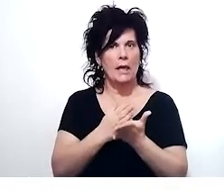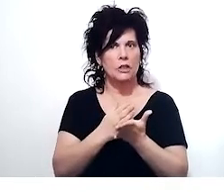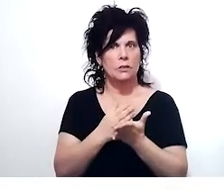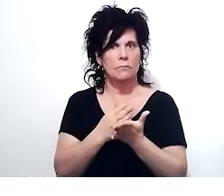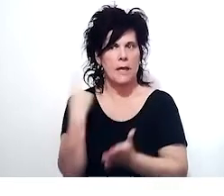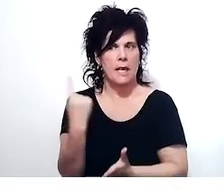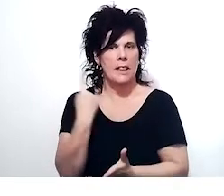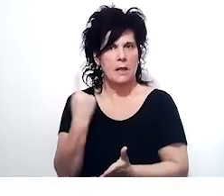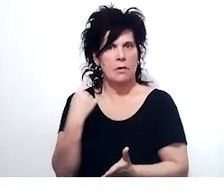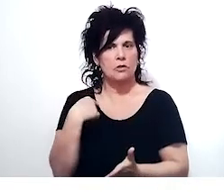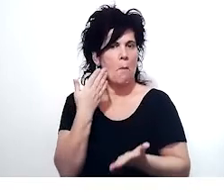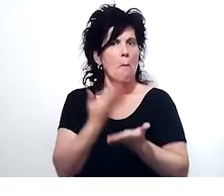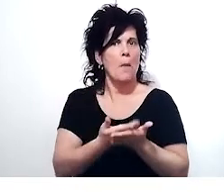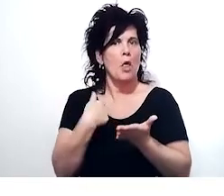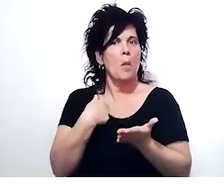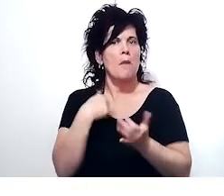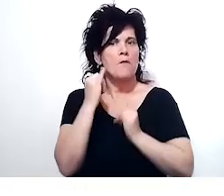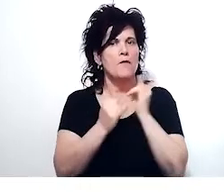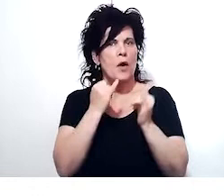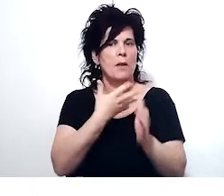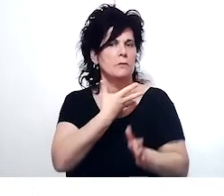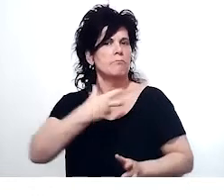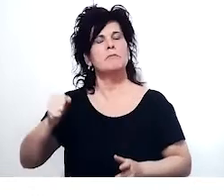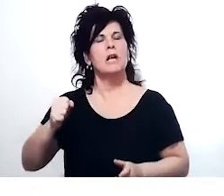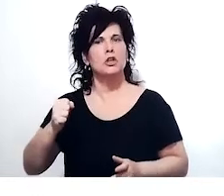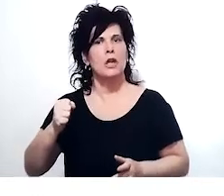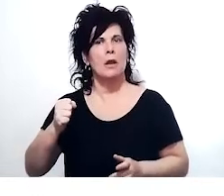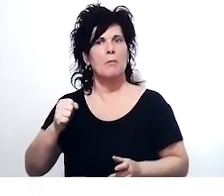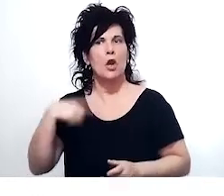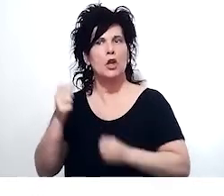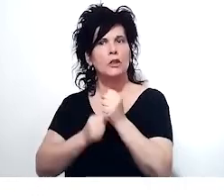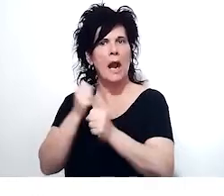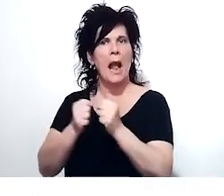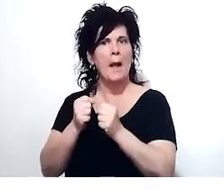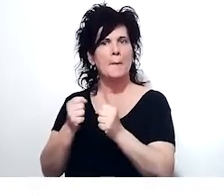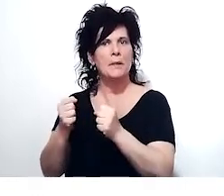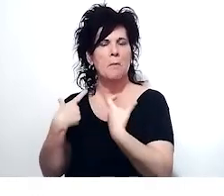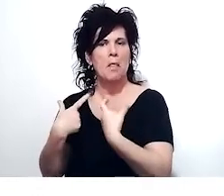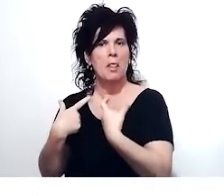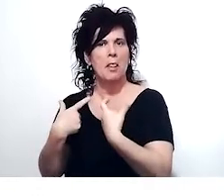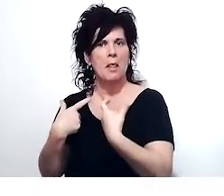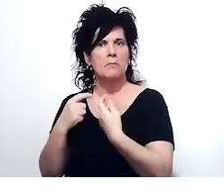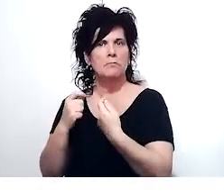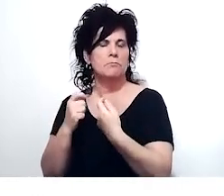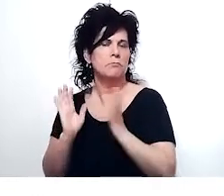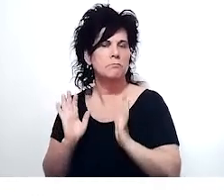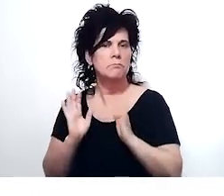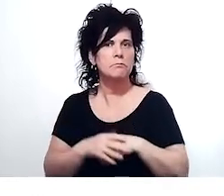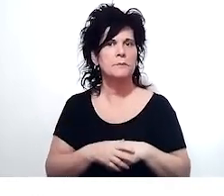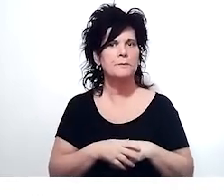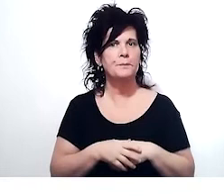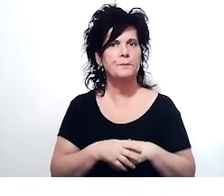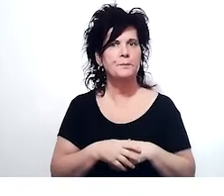los datos, yo puedo decir, bueno, yo solicito mis datos y me los llevo, y cambio de proveedor. Si me los llevo de una plataforma, me los llevo a